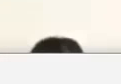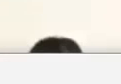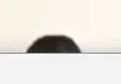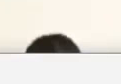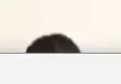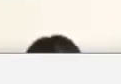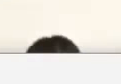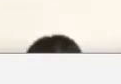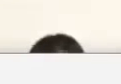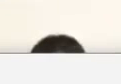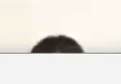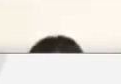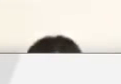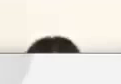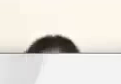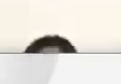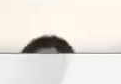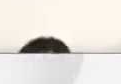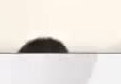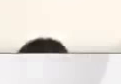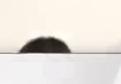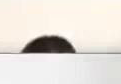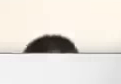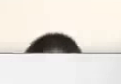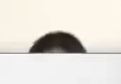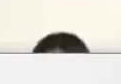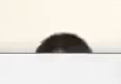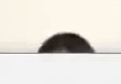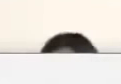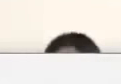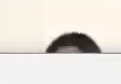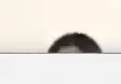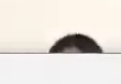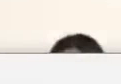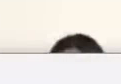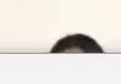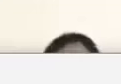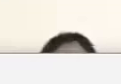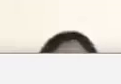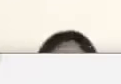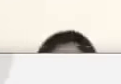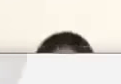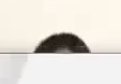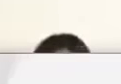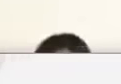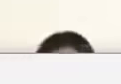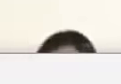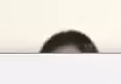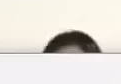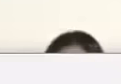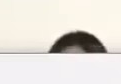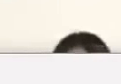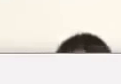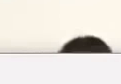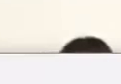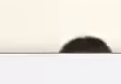planteó, que no se discutió, que no se sabe ni siquiera el contenido de cada uno de los